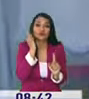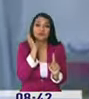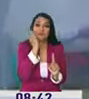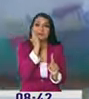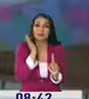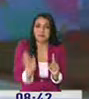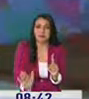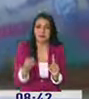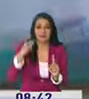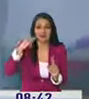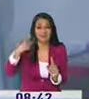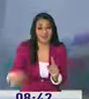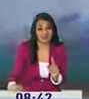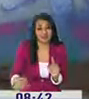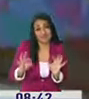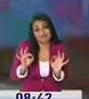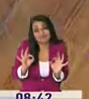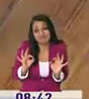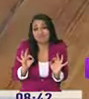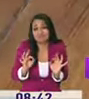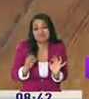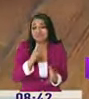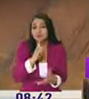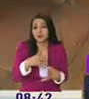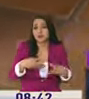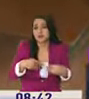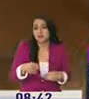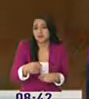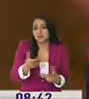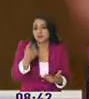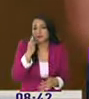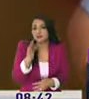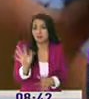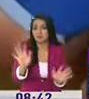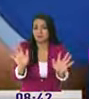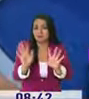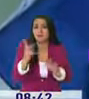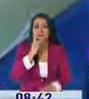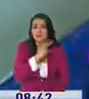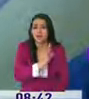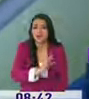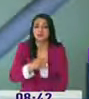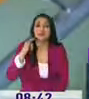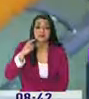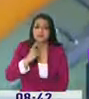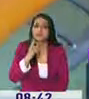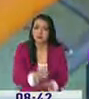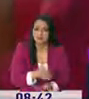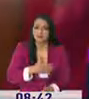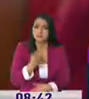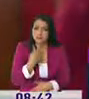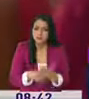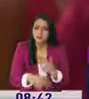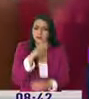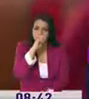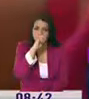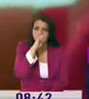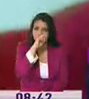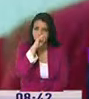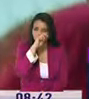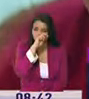de aquella bebé secuestrada, se niega a reconocer ese examen. E insisten que la niña es su hija. Aquí no